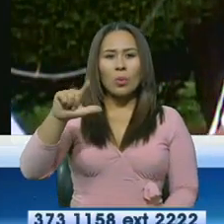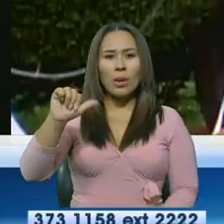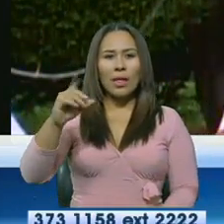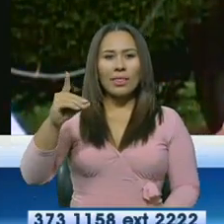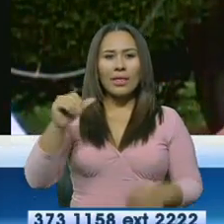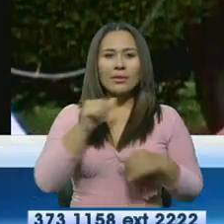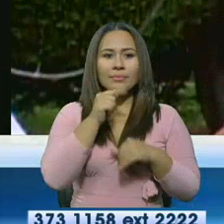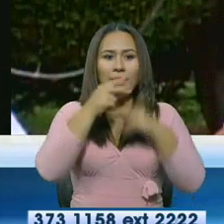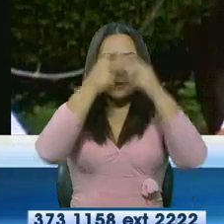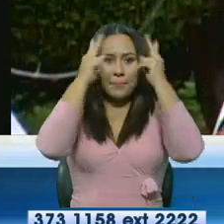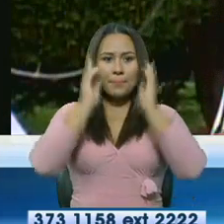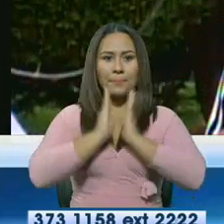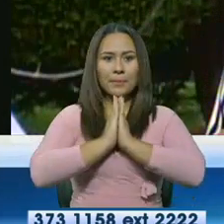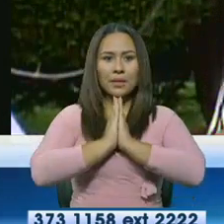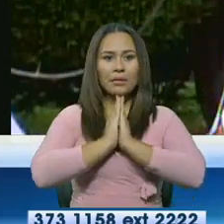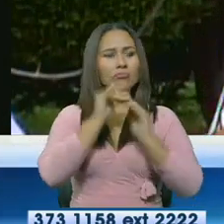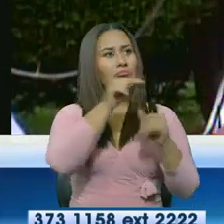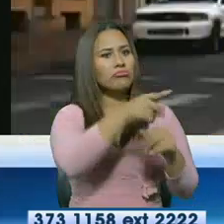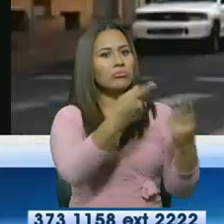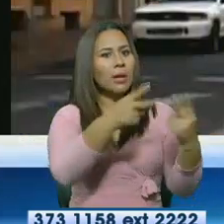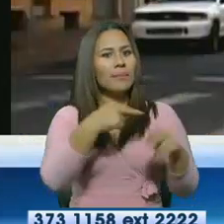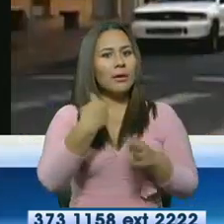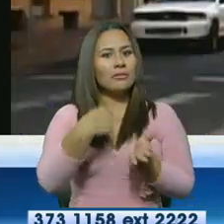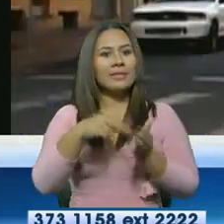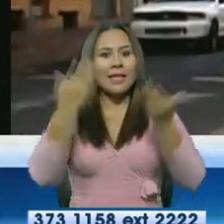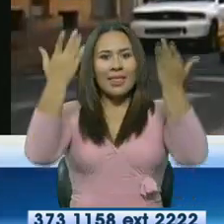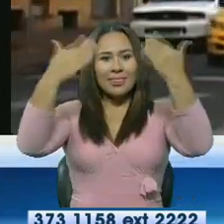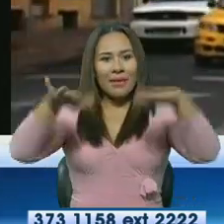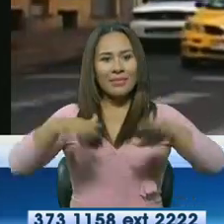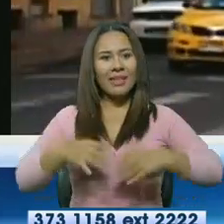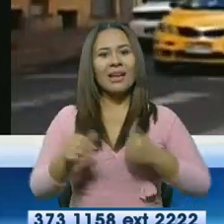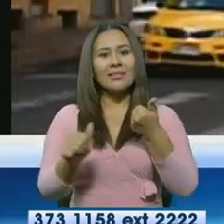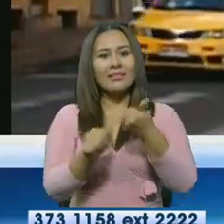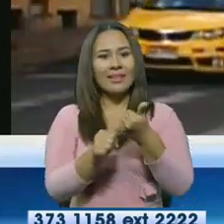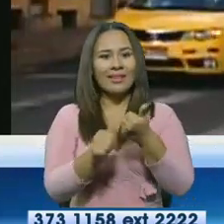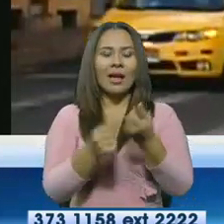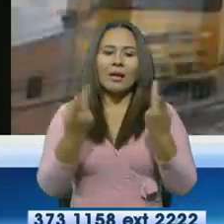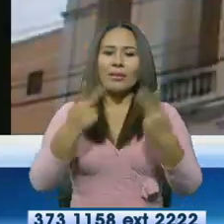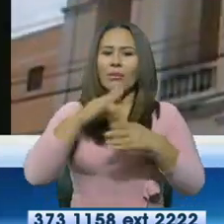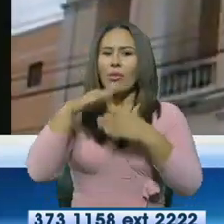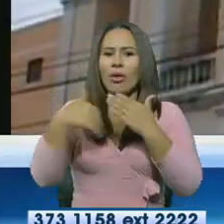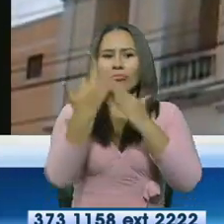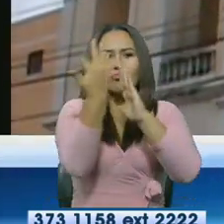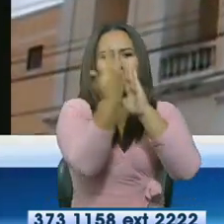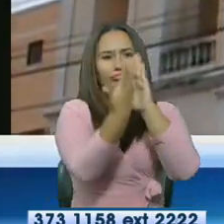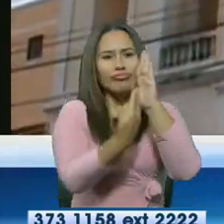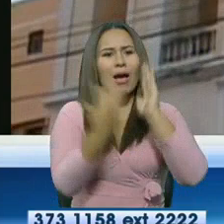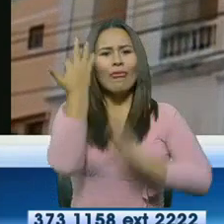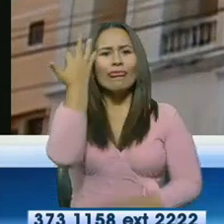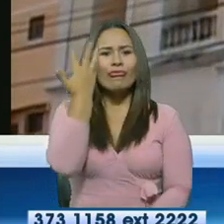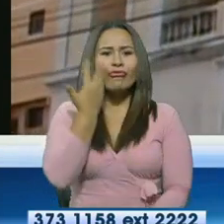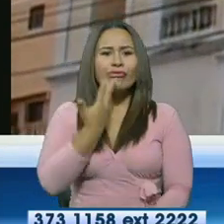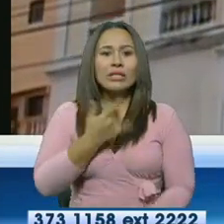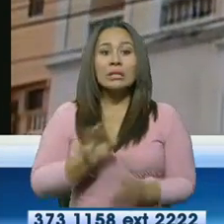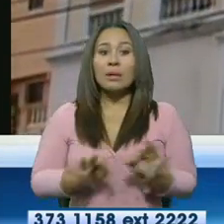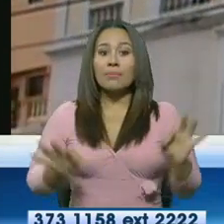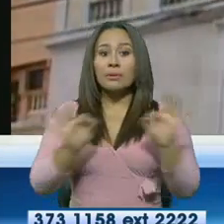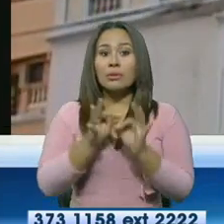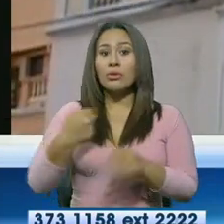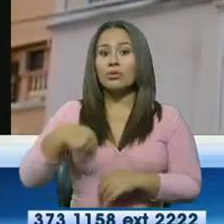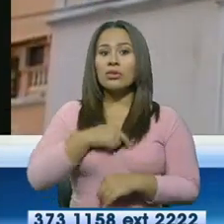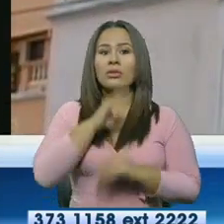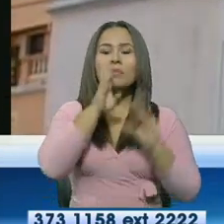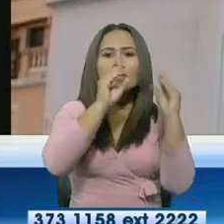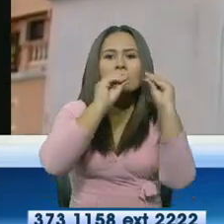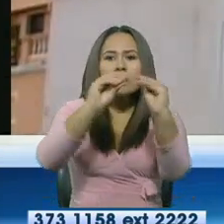María Inmaculada, y luego de eso también ya viene la Navidad. Entonces son fechas importantes que nosotros siempre